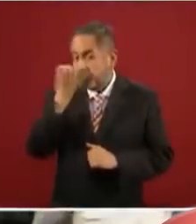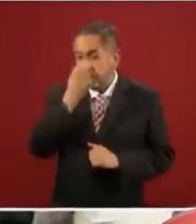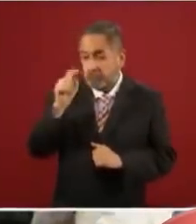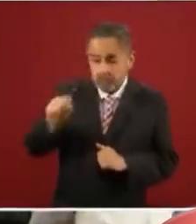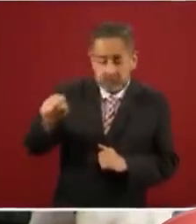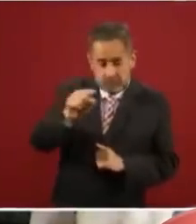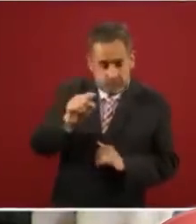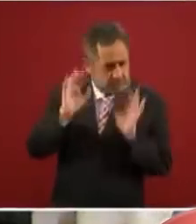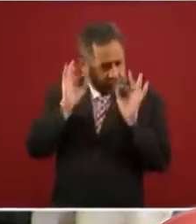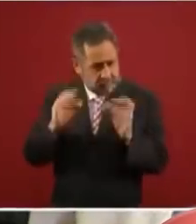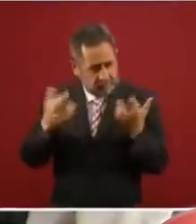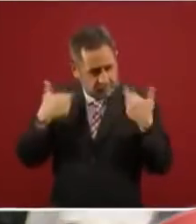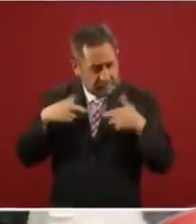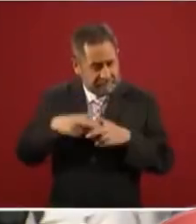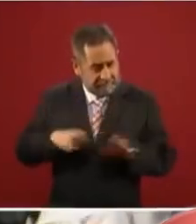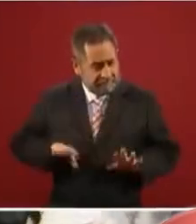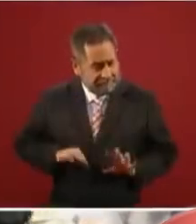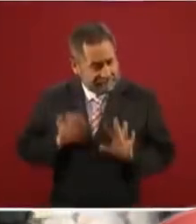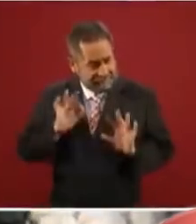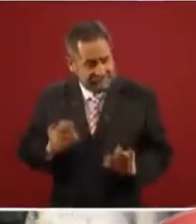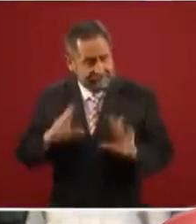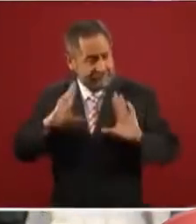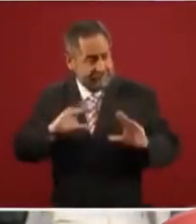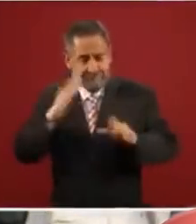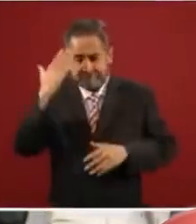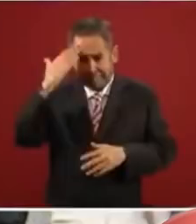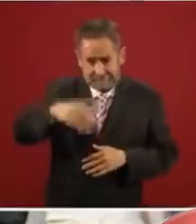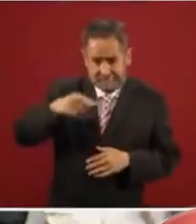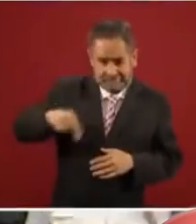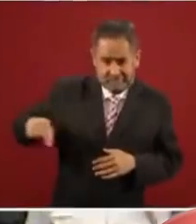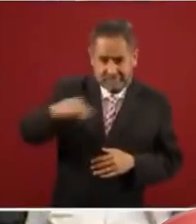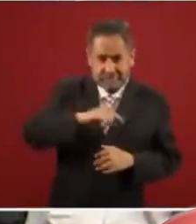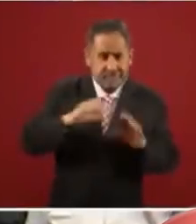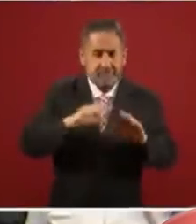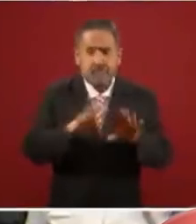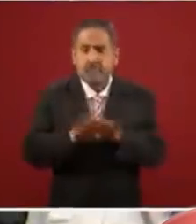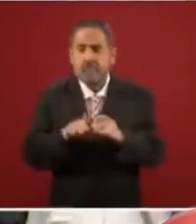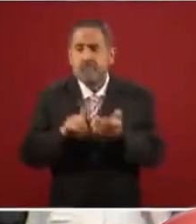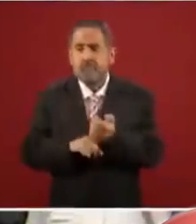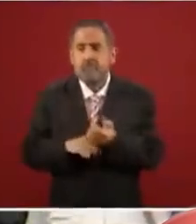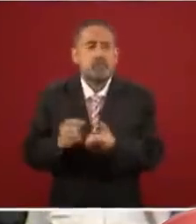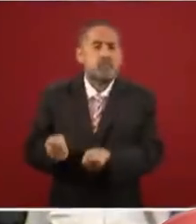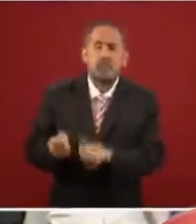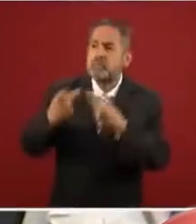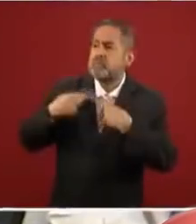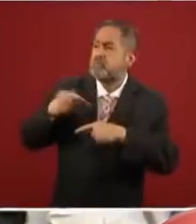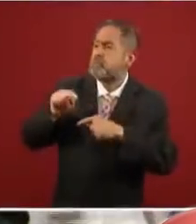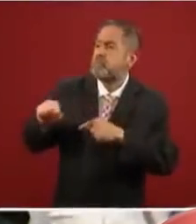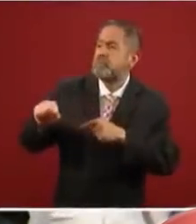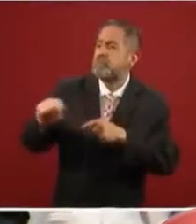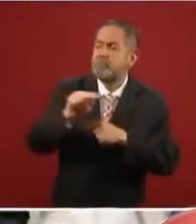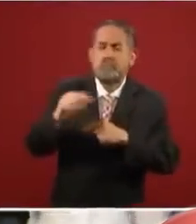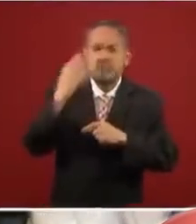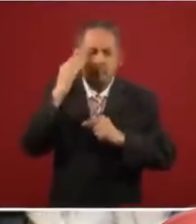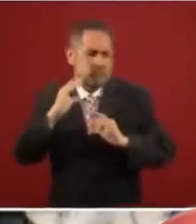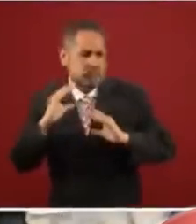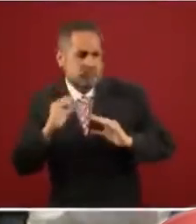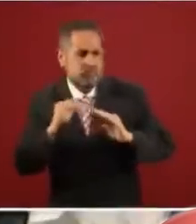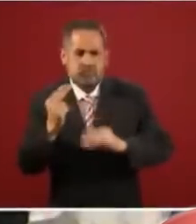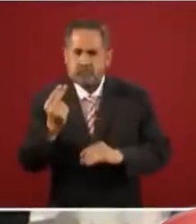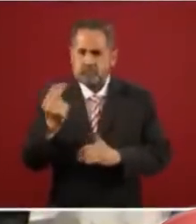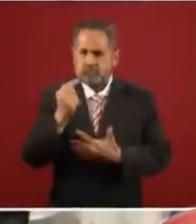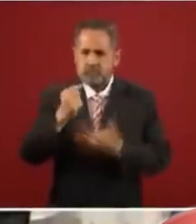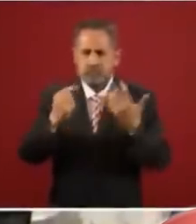además el personal que tenga la capacidad, más bien en cuanto a capacidad, número de personal que se necesita